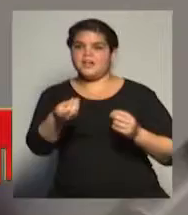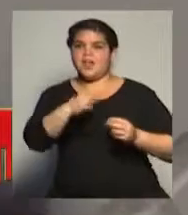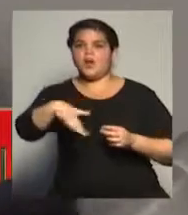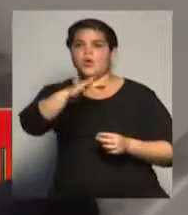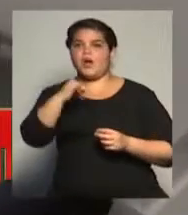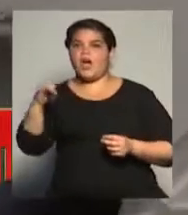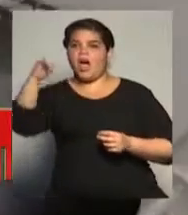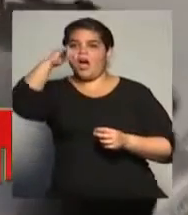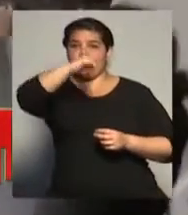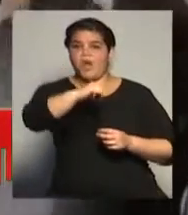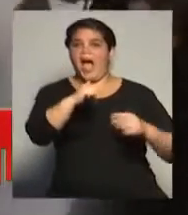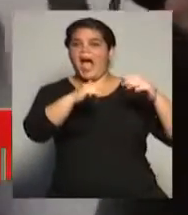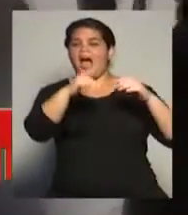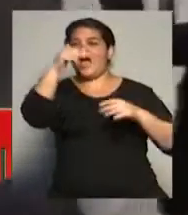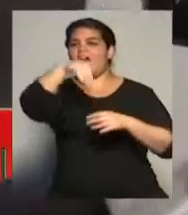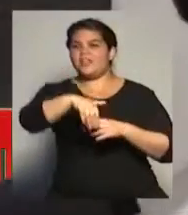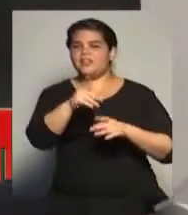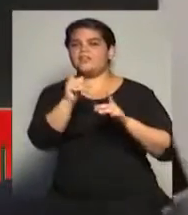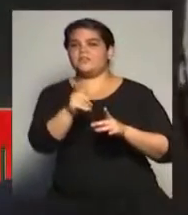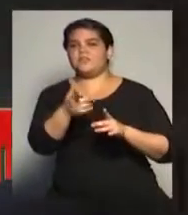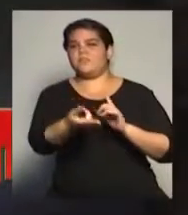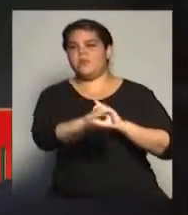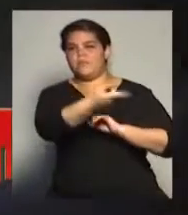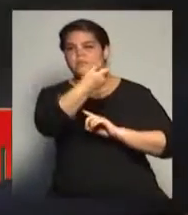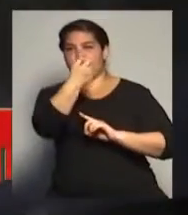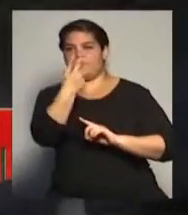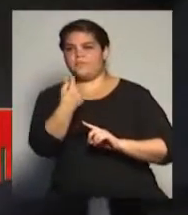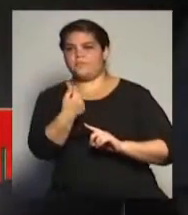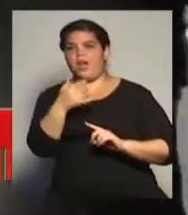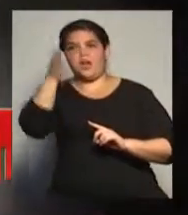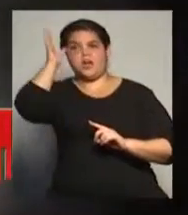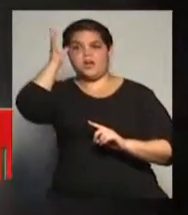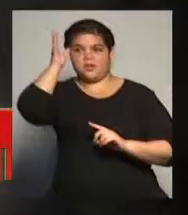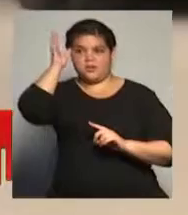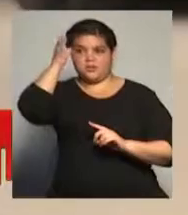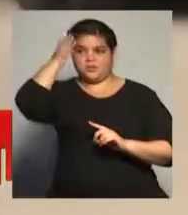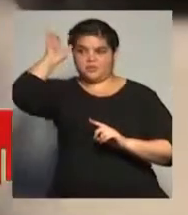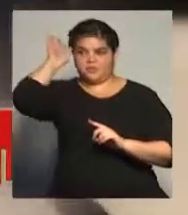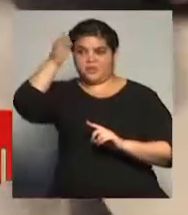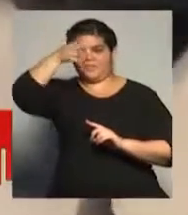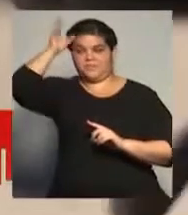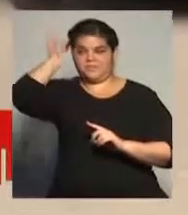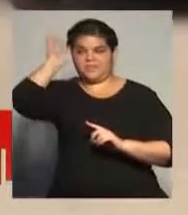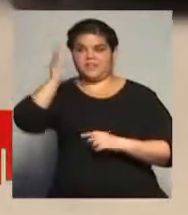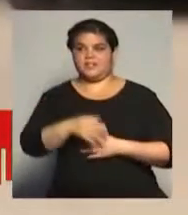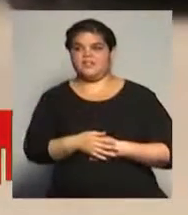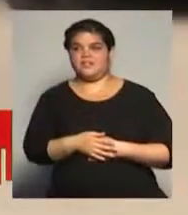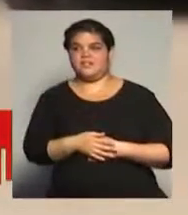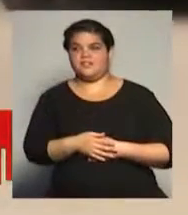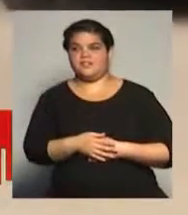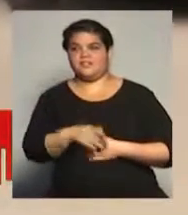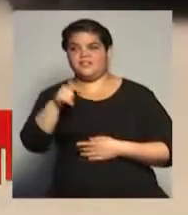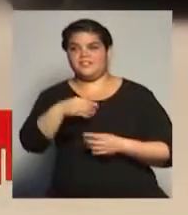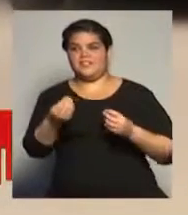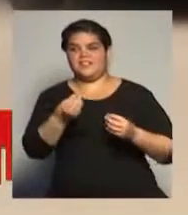avión cuando regresa a Roma, o por ejemplo también de Cuba a Estados Unidos, ahí